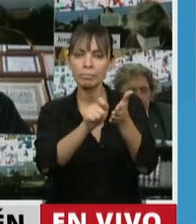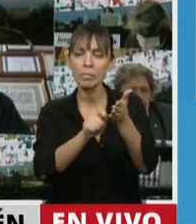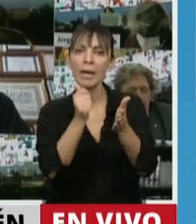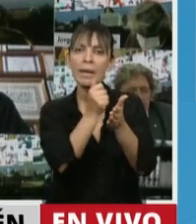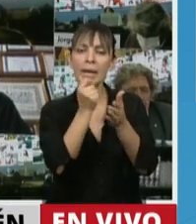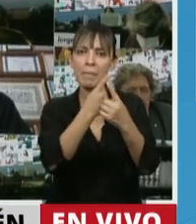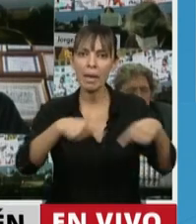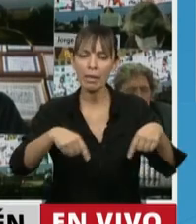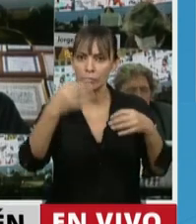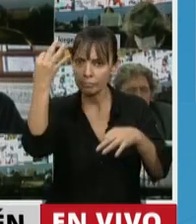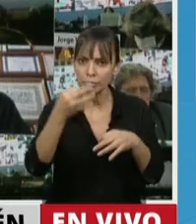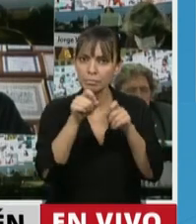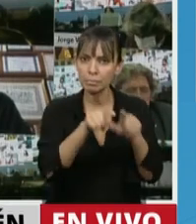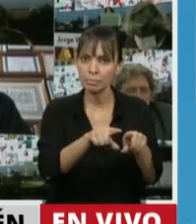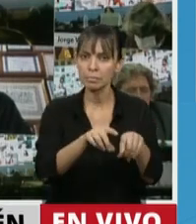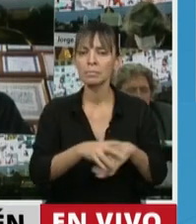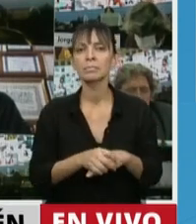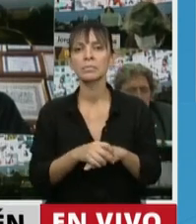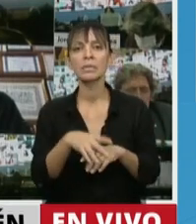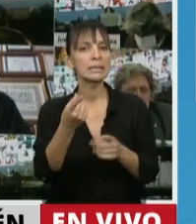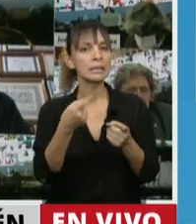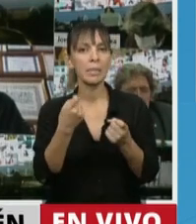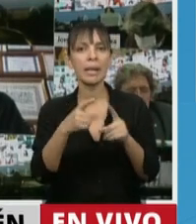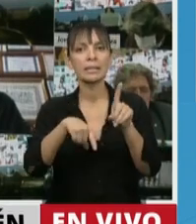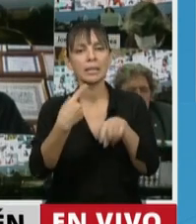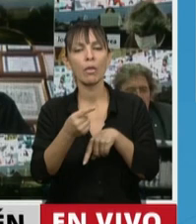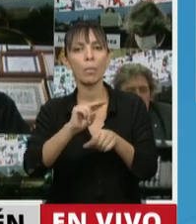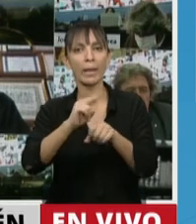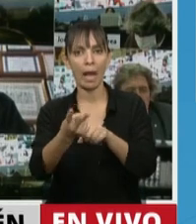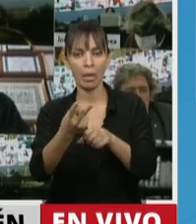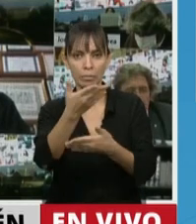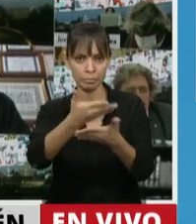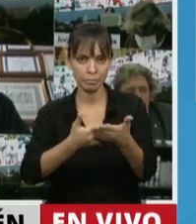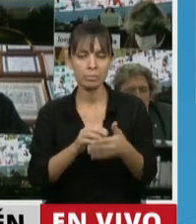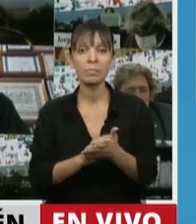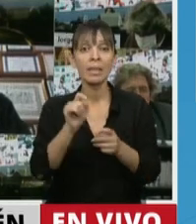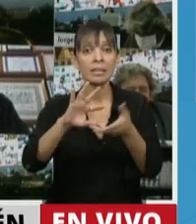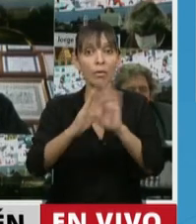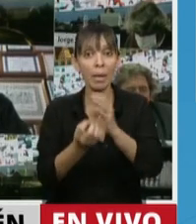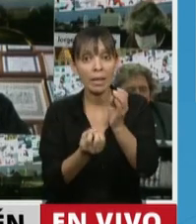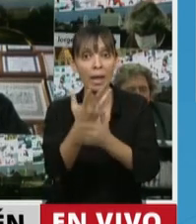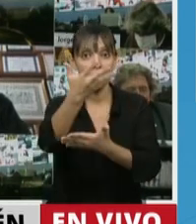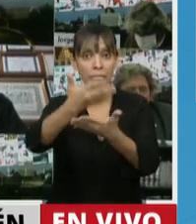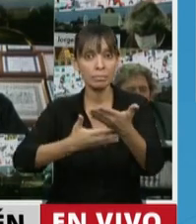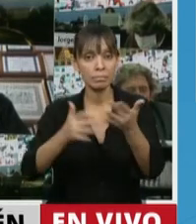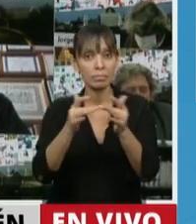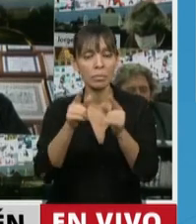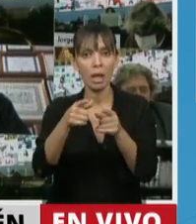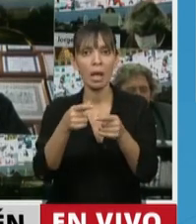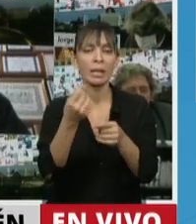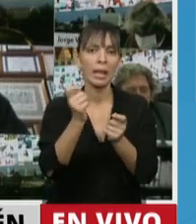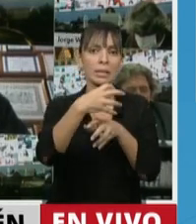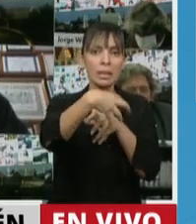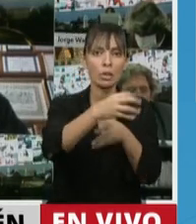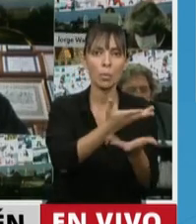habitualmente recetados con un duplicado. Esta iniciativa provincial que es utilizado tanto por el sector público